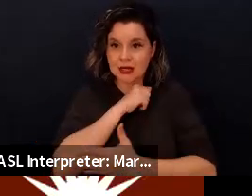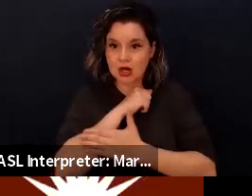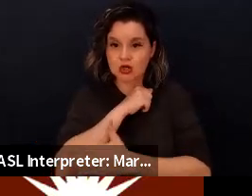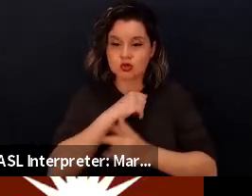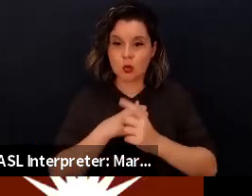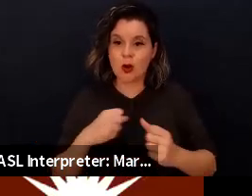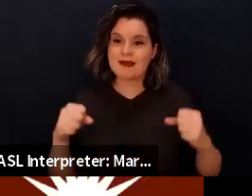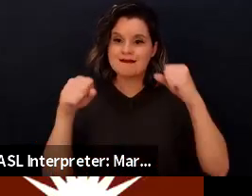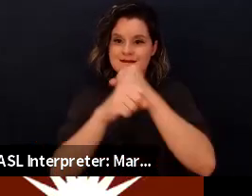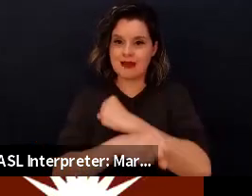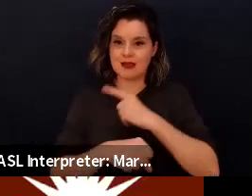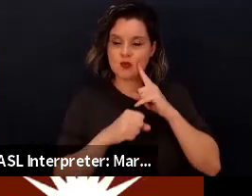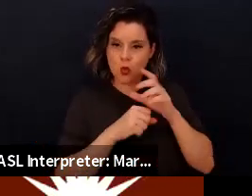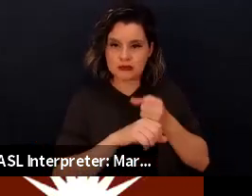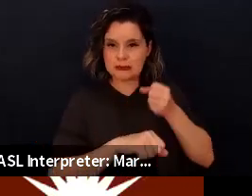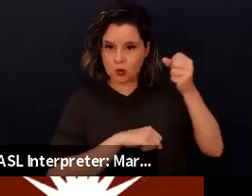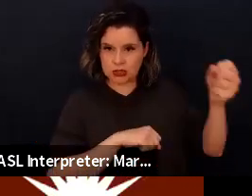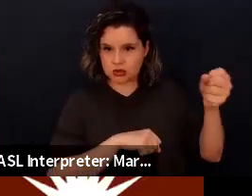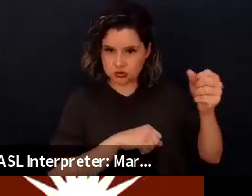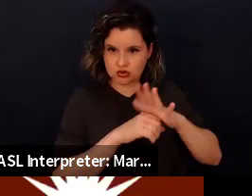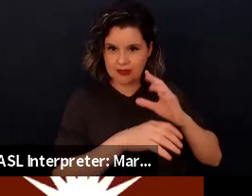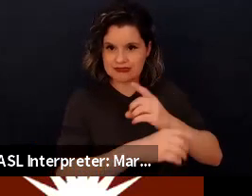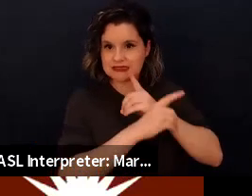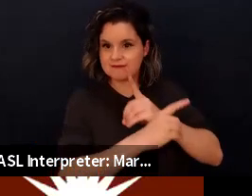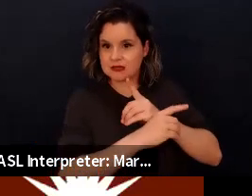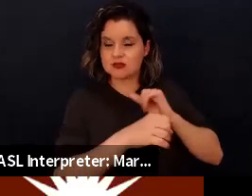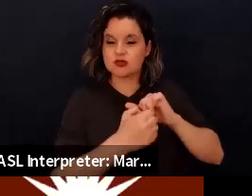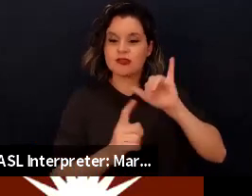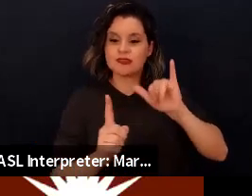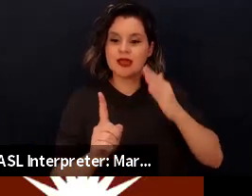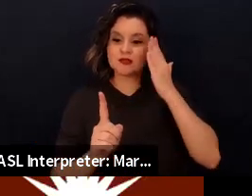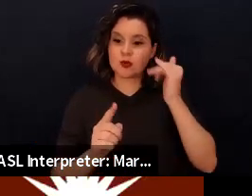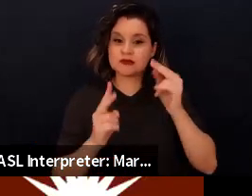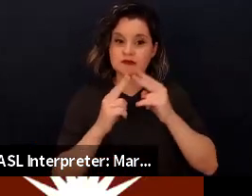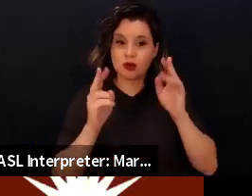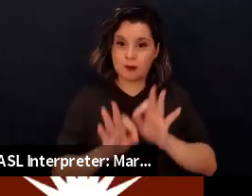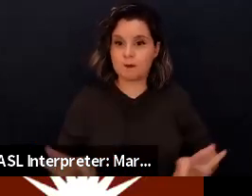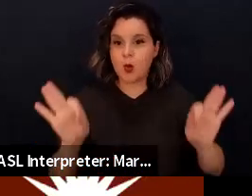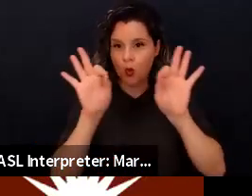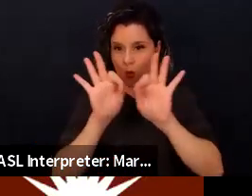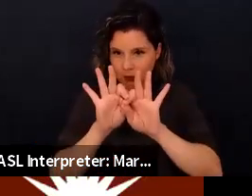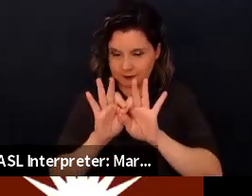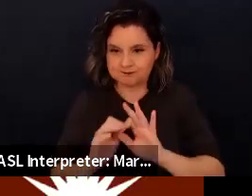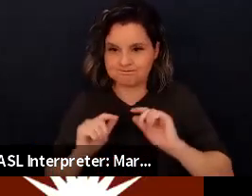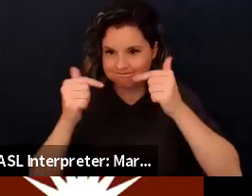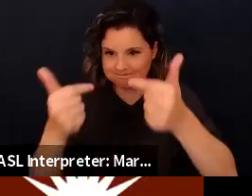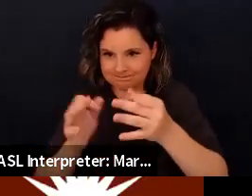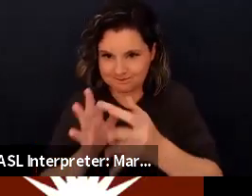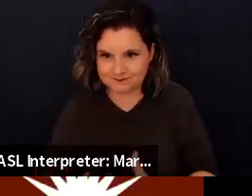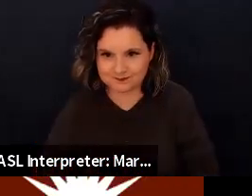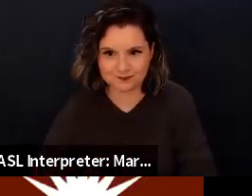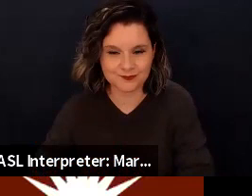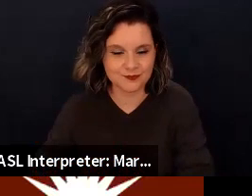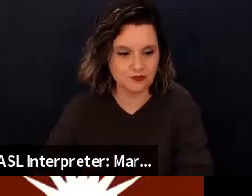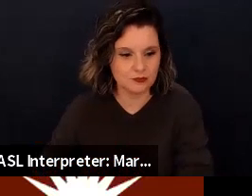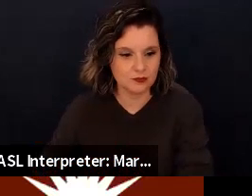pelear por una deportación o tener una defensa. Entonces, eso también es importante. Aquí les pido que vean este tipo